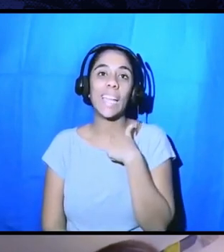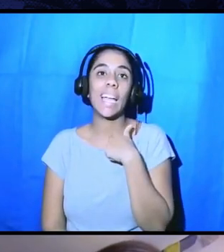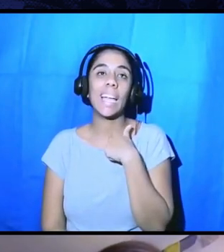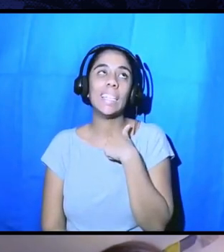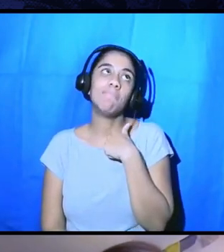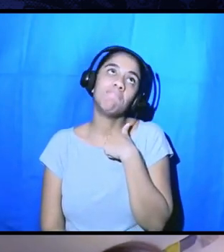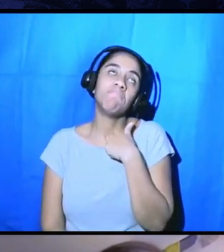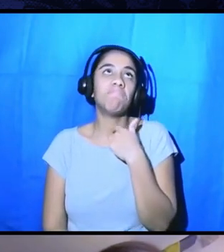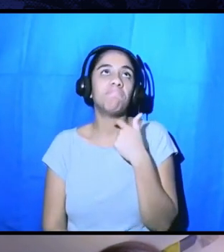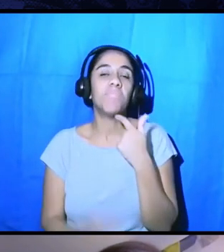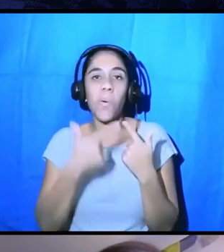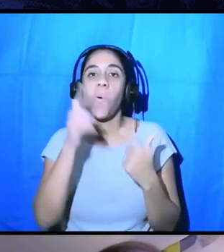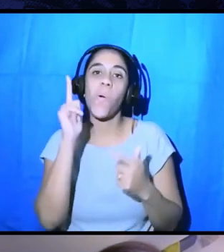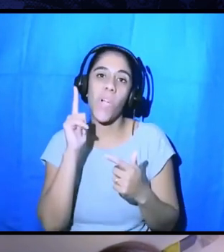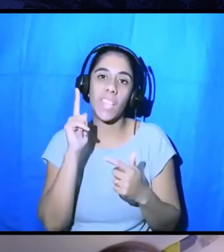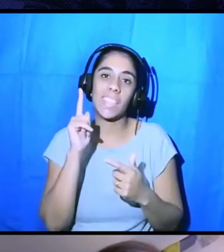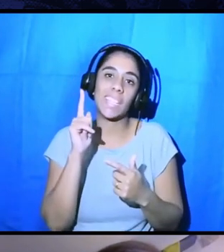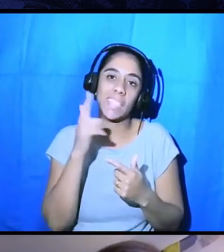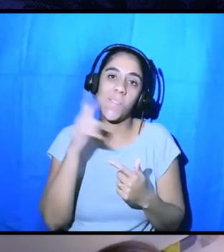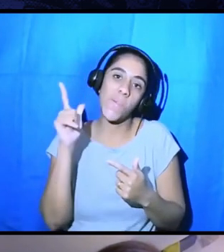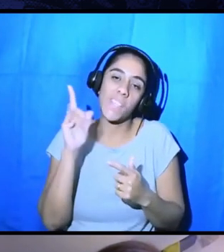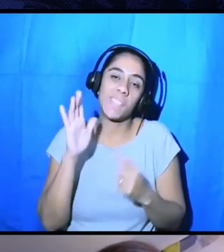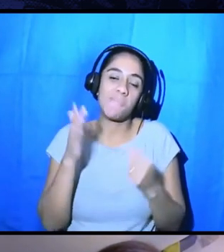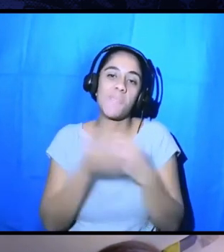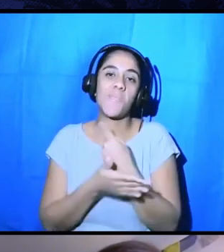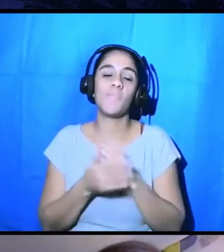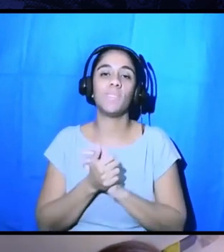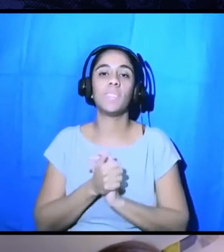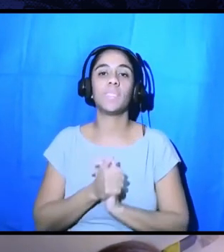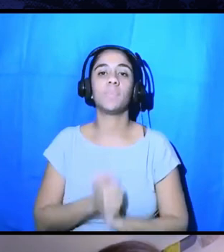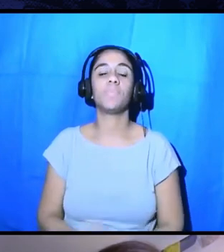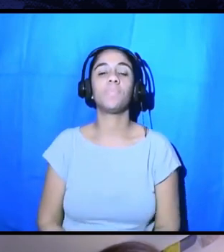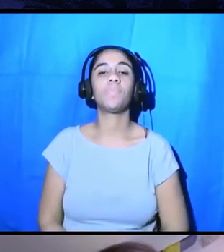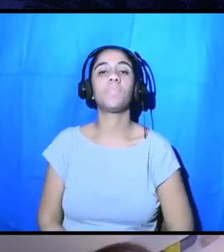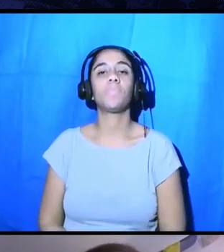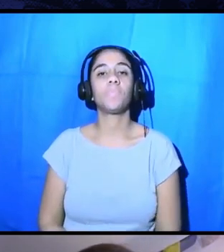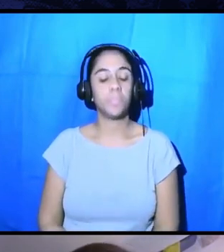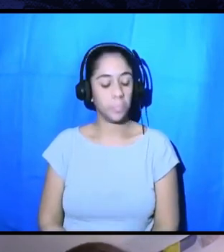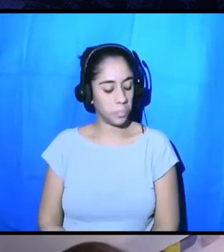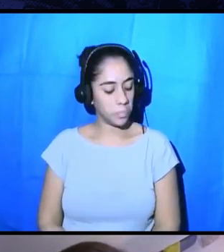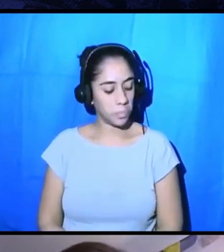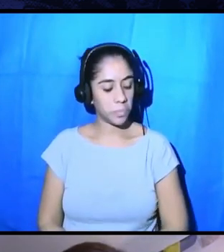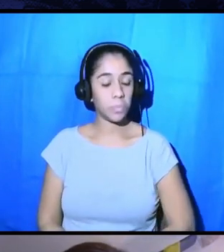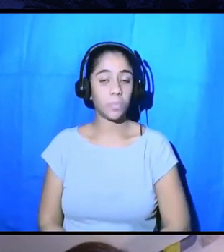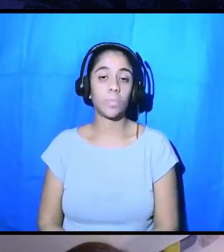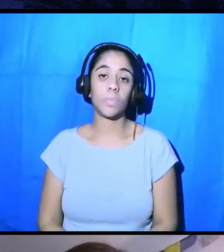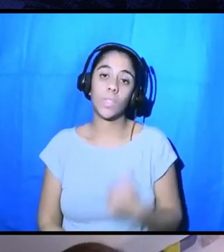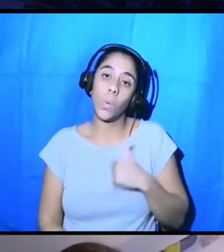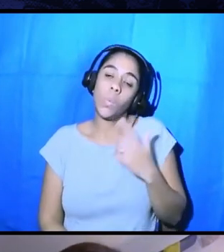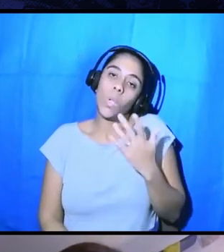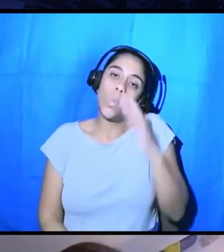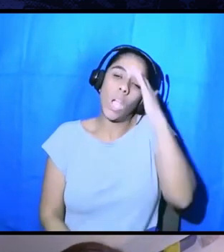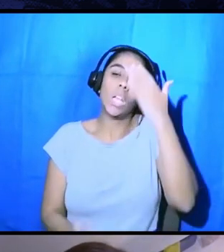como que se hace más sencillo reconocer la